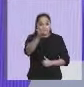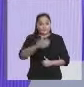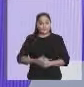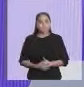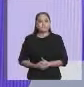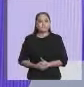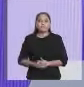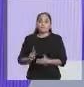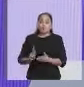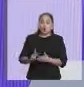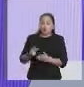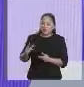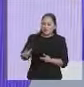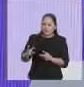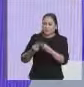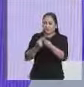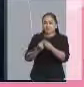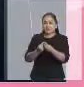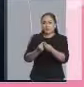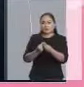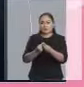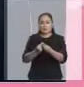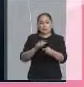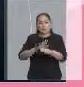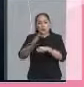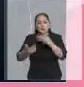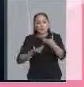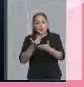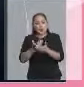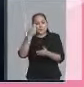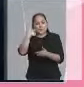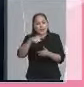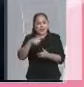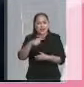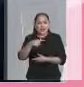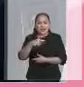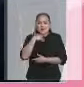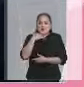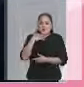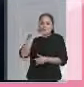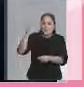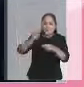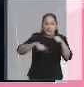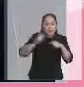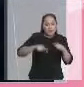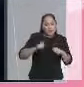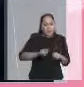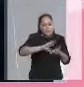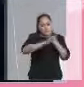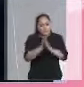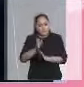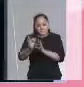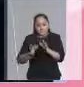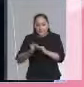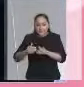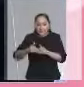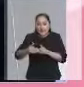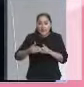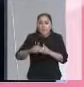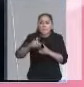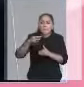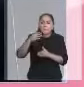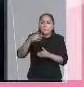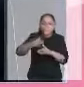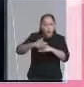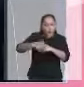más recupero la última parte. ¿Qué propone para combatir la corrupción y que tenga un efecto concreto en el corto plazo?